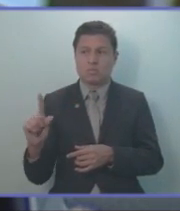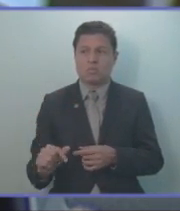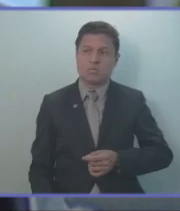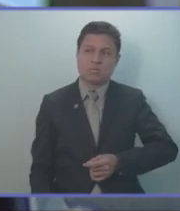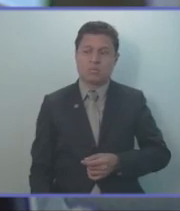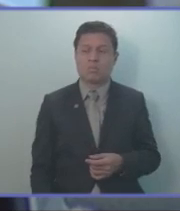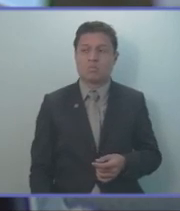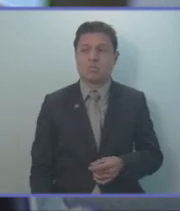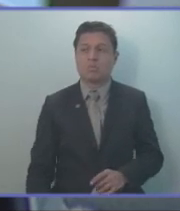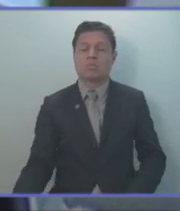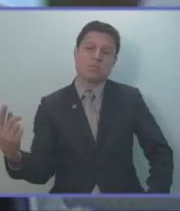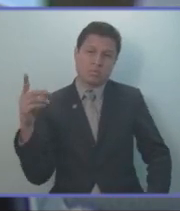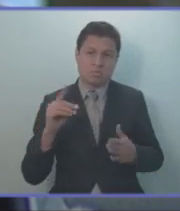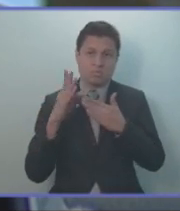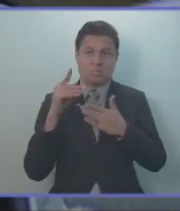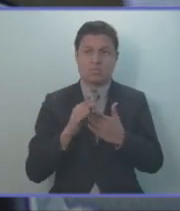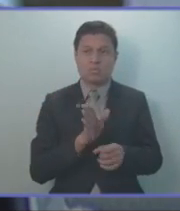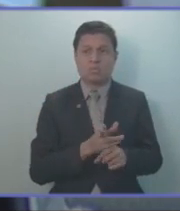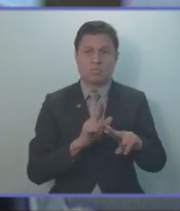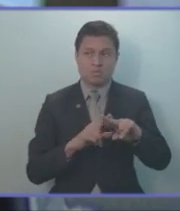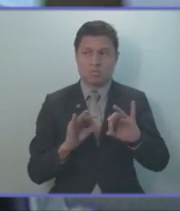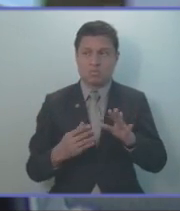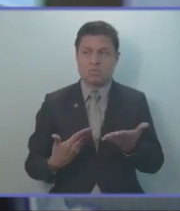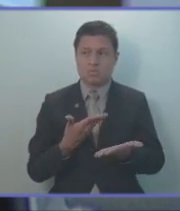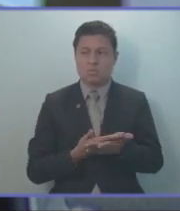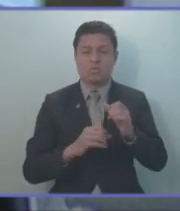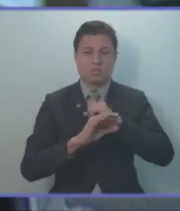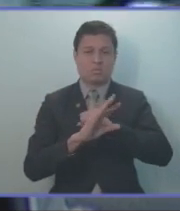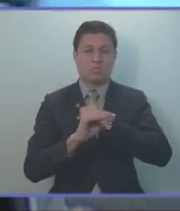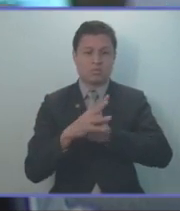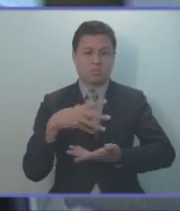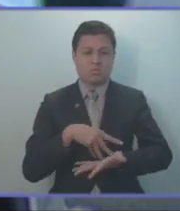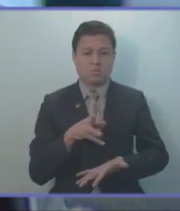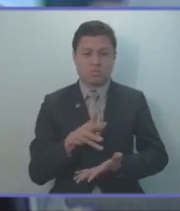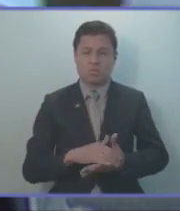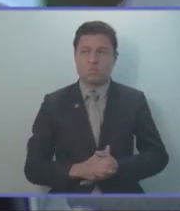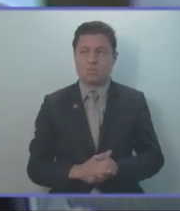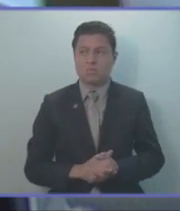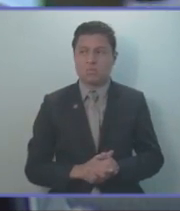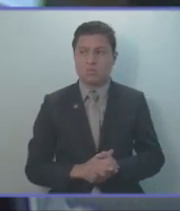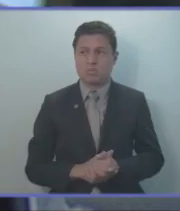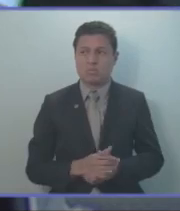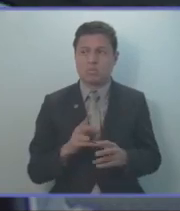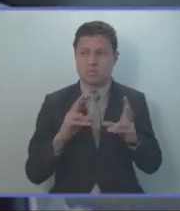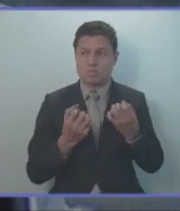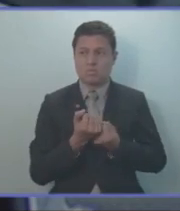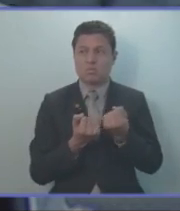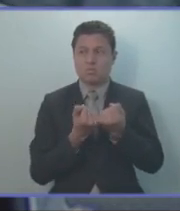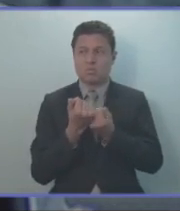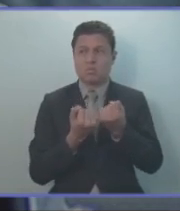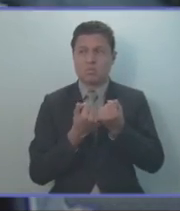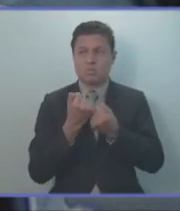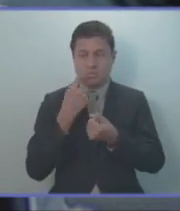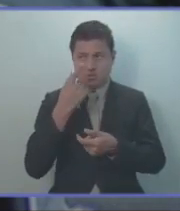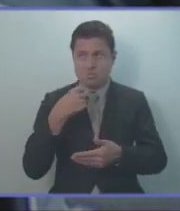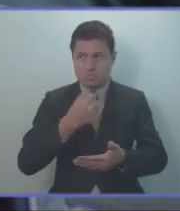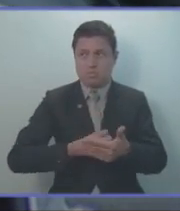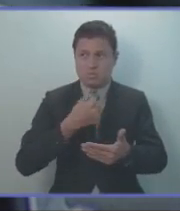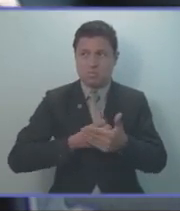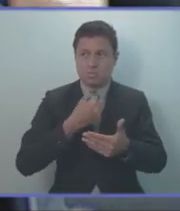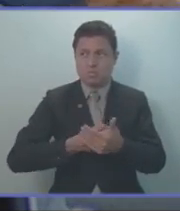269-9-2015-1, moción de diputados de Arena en el sentido se emita pronunciamiento público solidarizándose con la lucha del